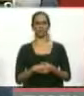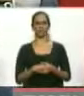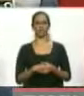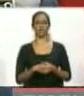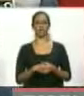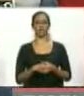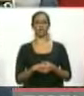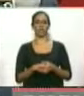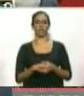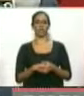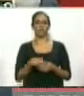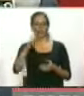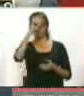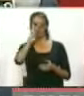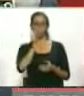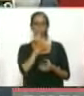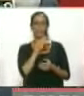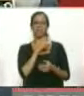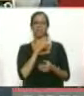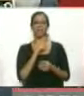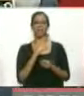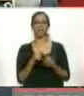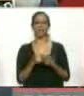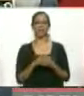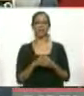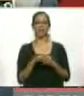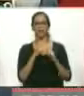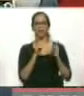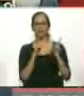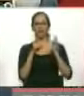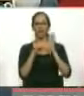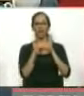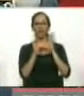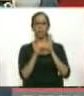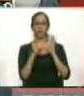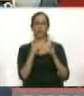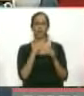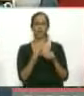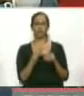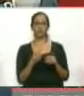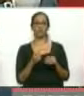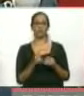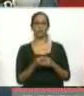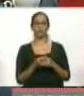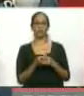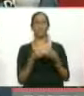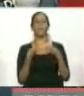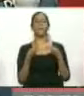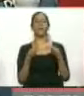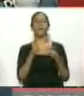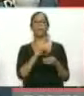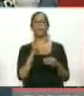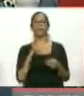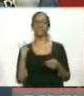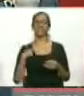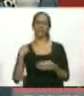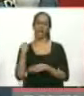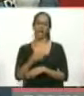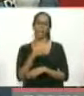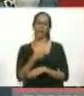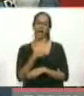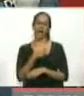no sé cómo lo llamamos en chile pero el decreto dice que tanto público como privado tienen que pagar